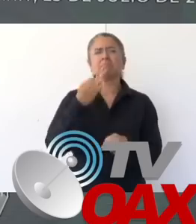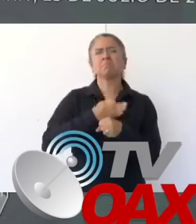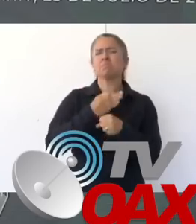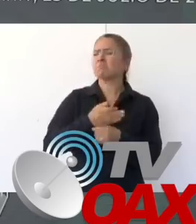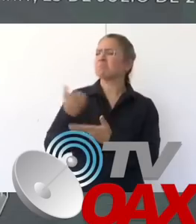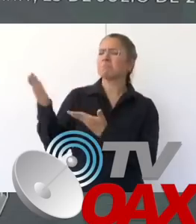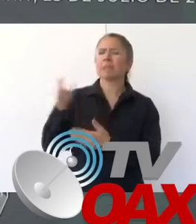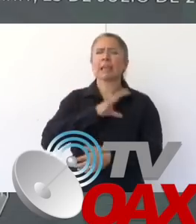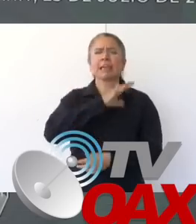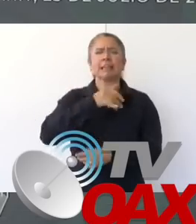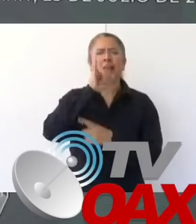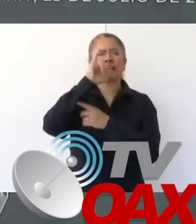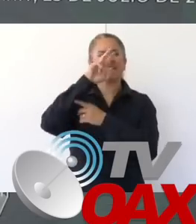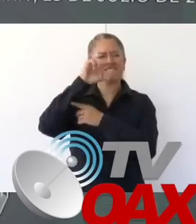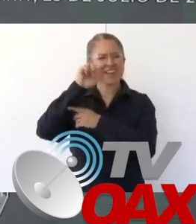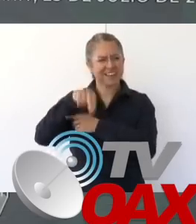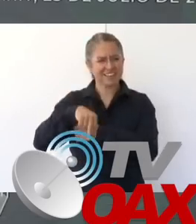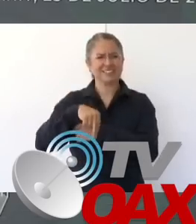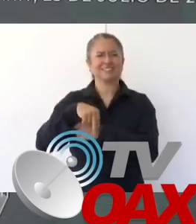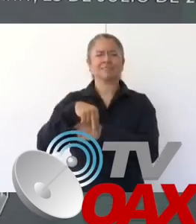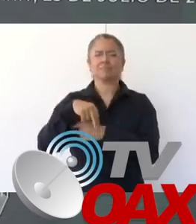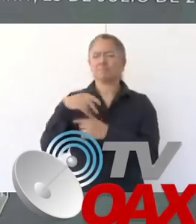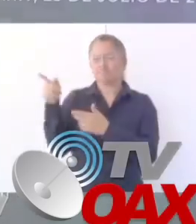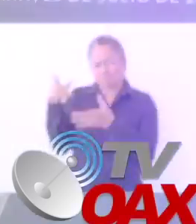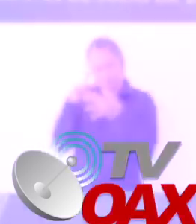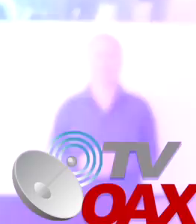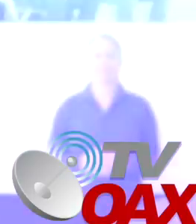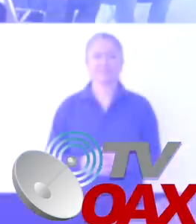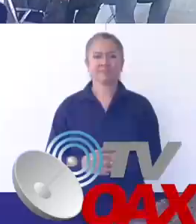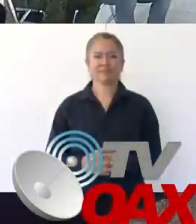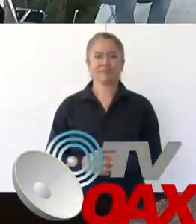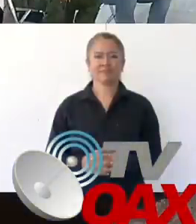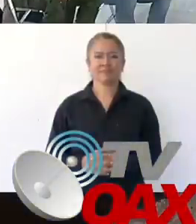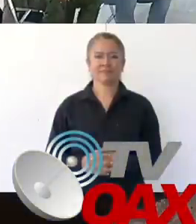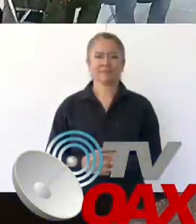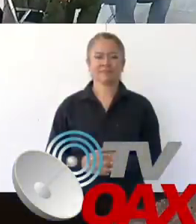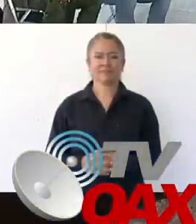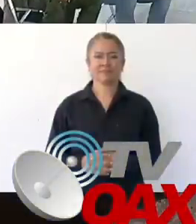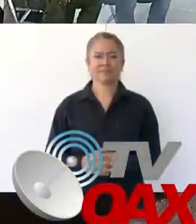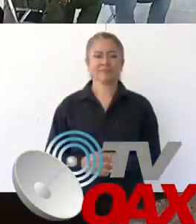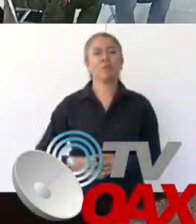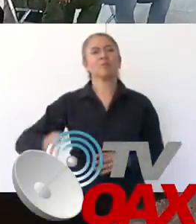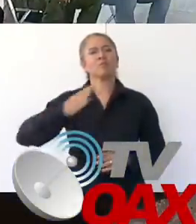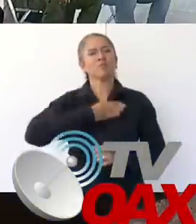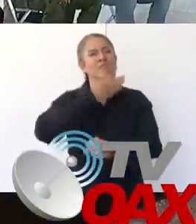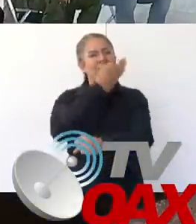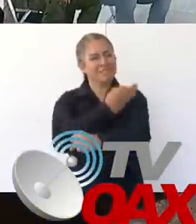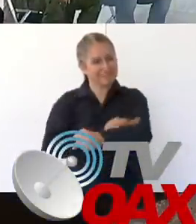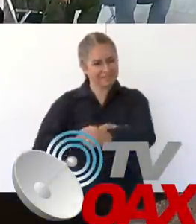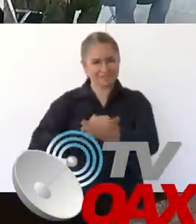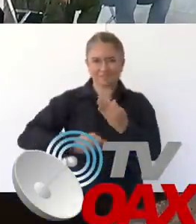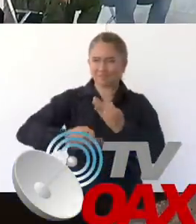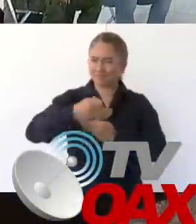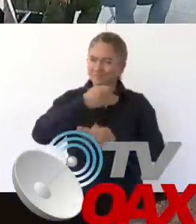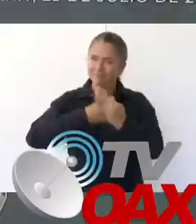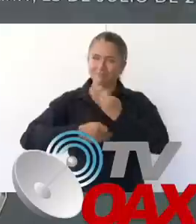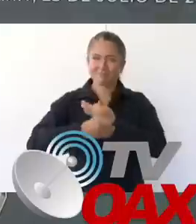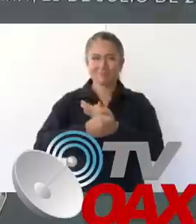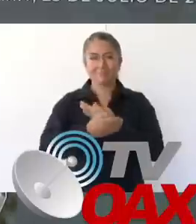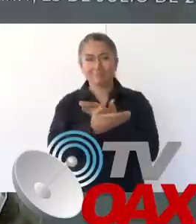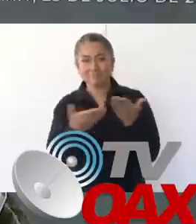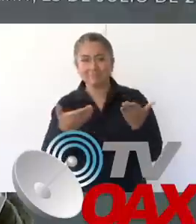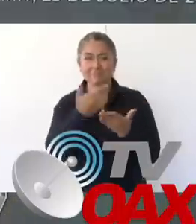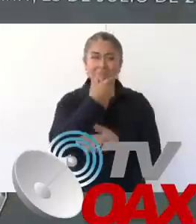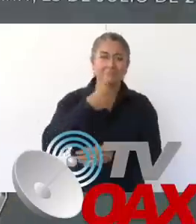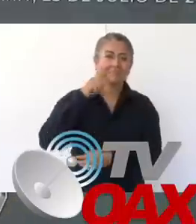al general Iván Hernández, que nos explique. Bueno, buenas tardes a todos. A todos los nayaritas, a todos los